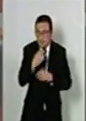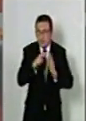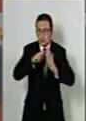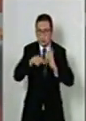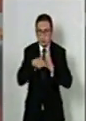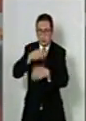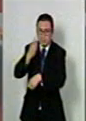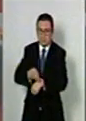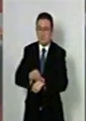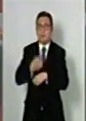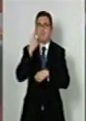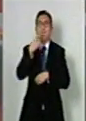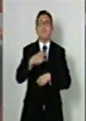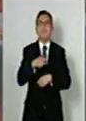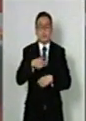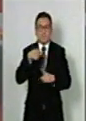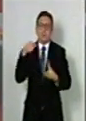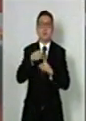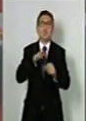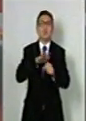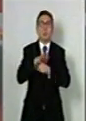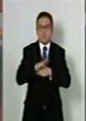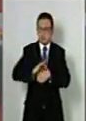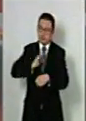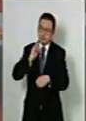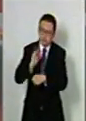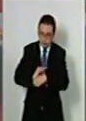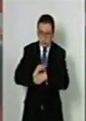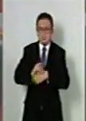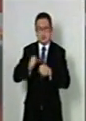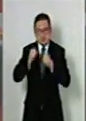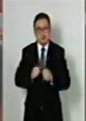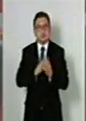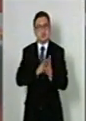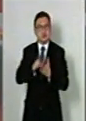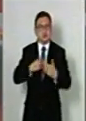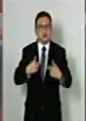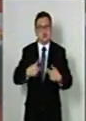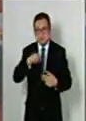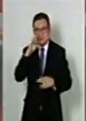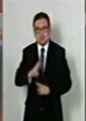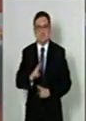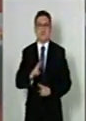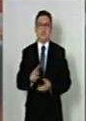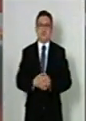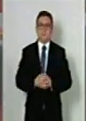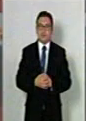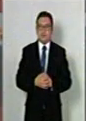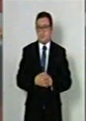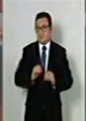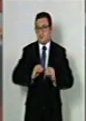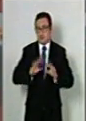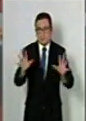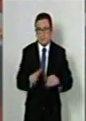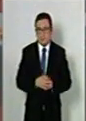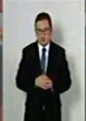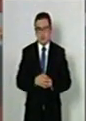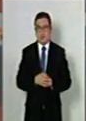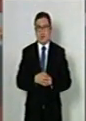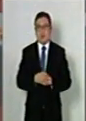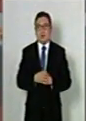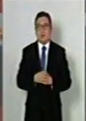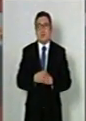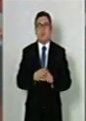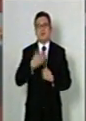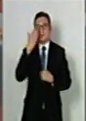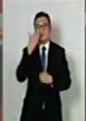penales, para proteger, garantizar e inhibir los derechos fundamentales. De hecho, el canon